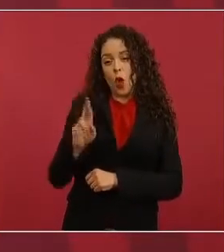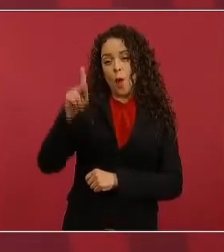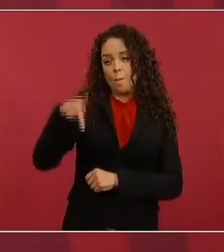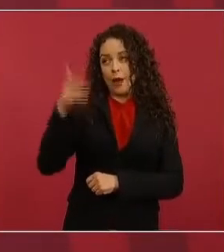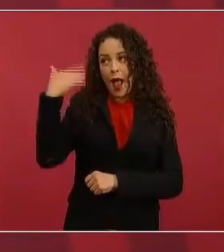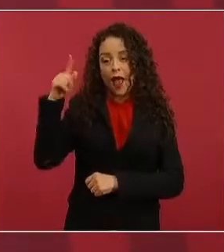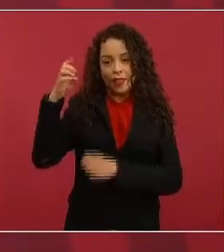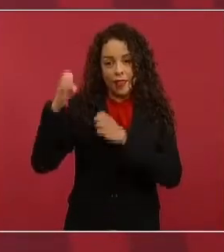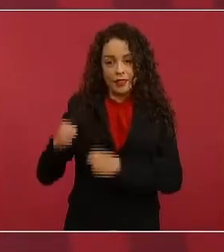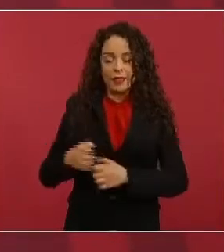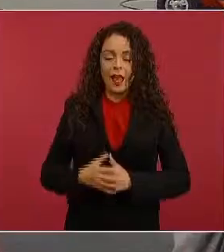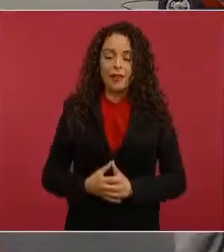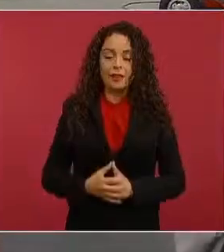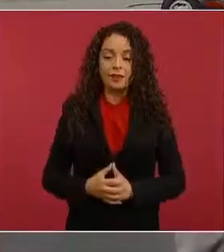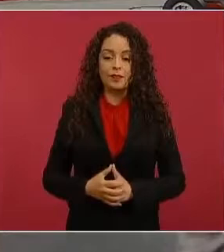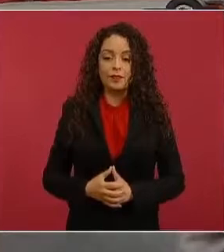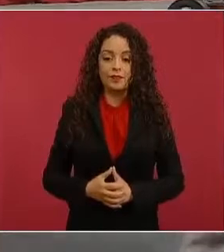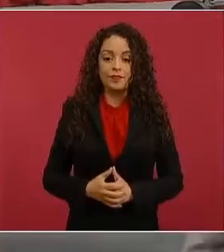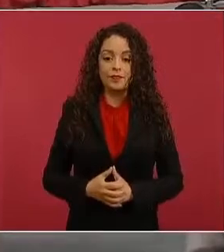Al término